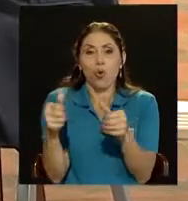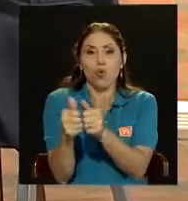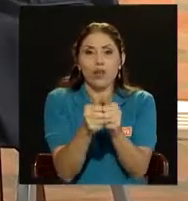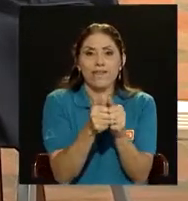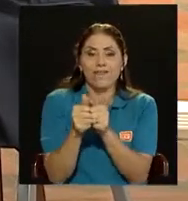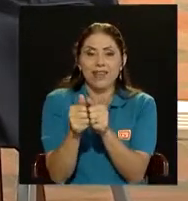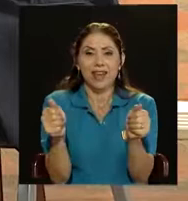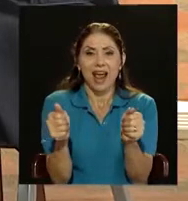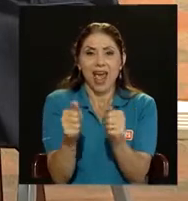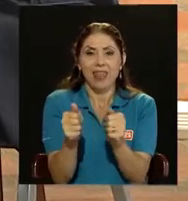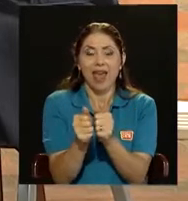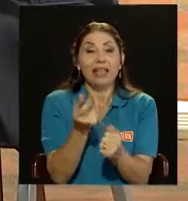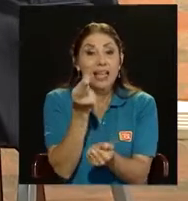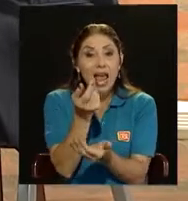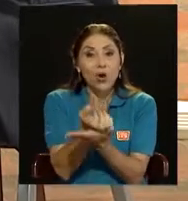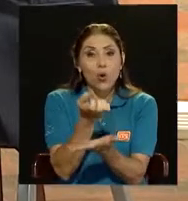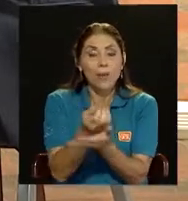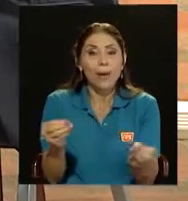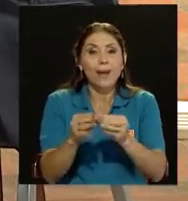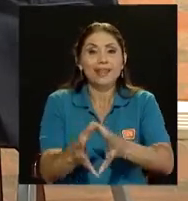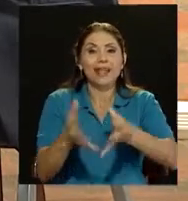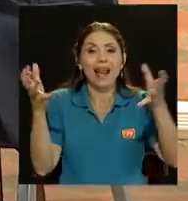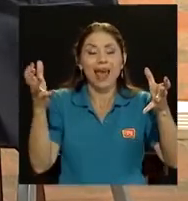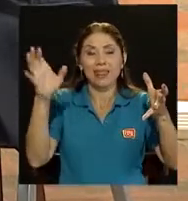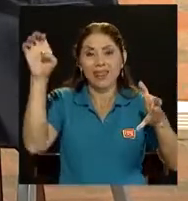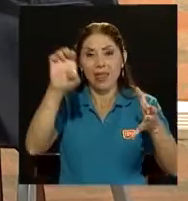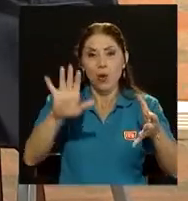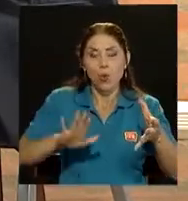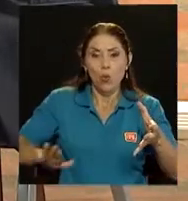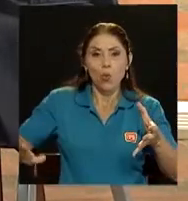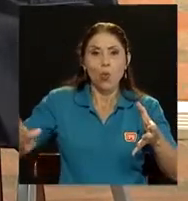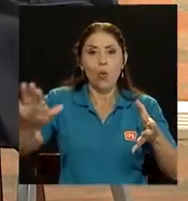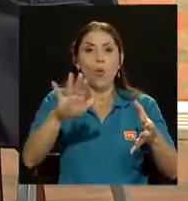de toda la Unión Europea y de todo el continente europeo,